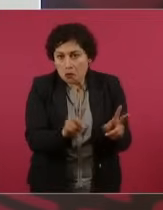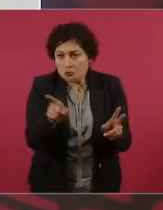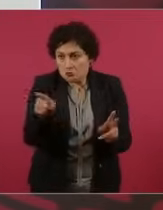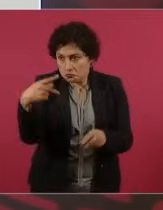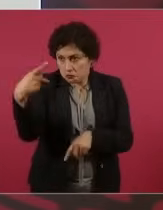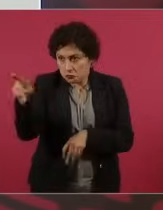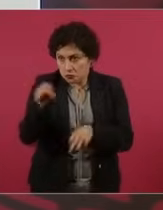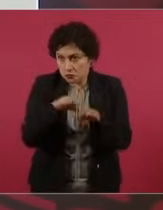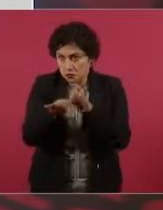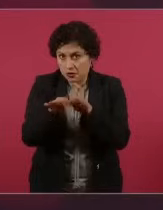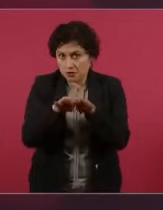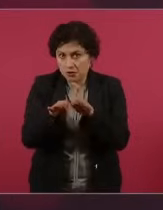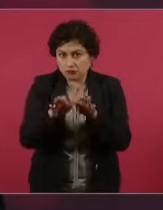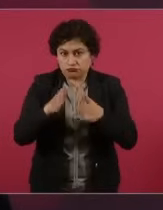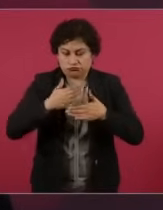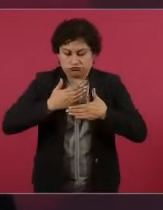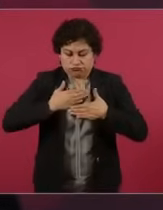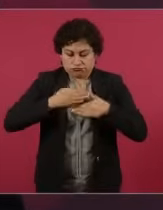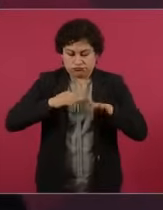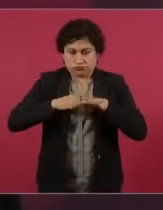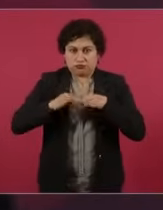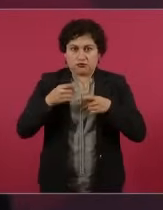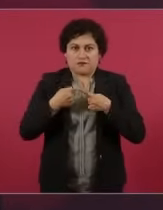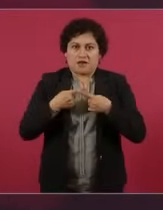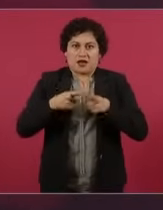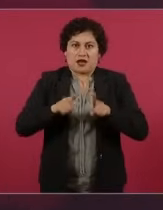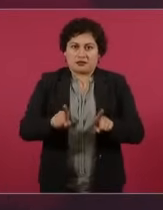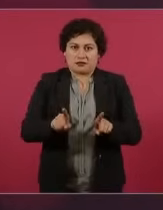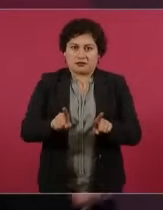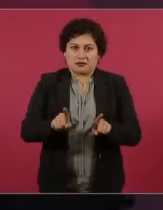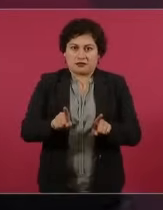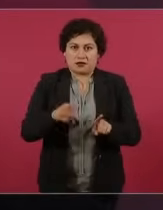para acabar con la corrupción.